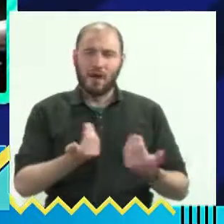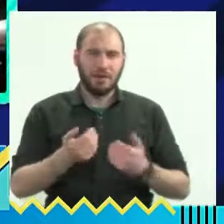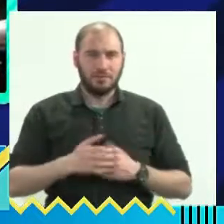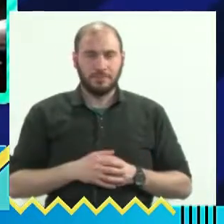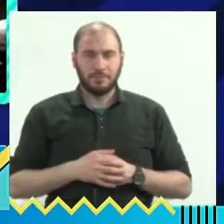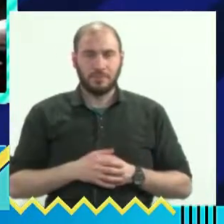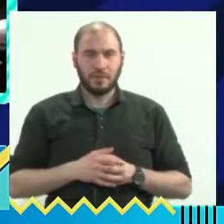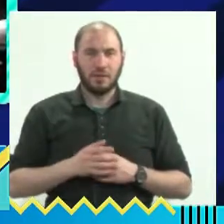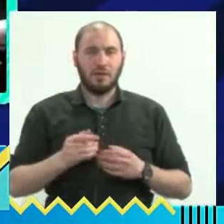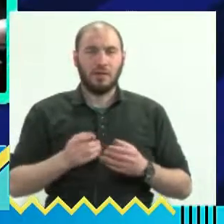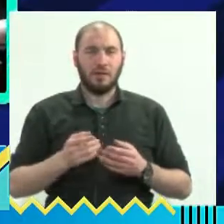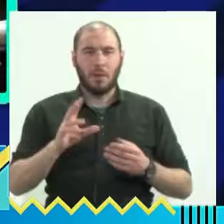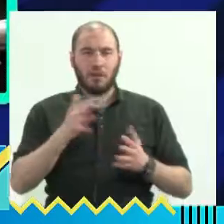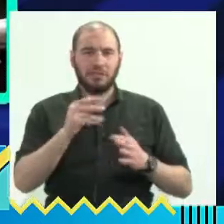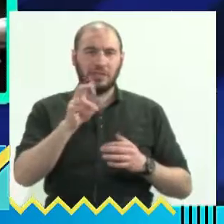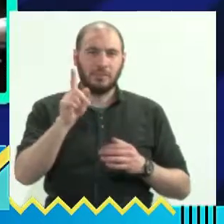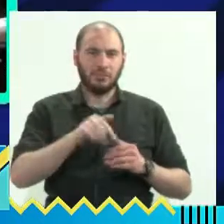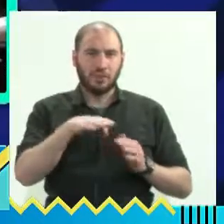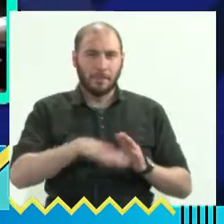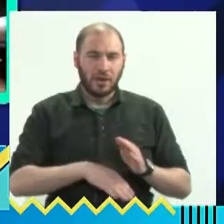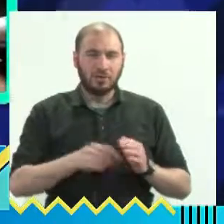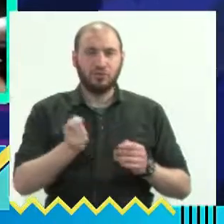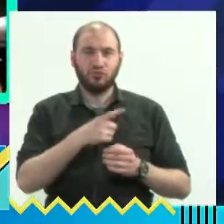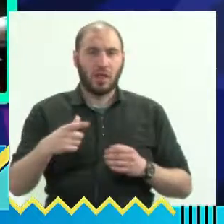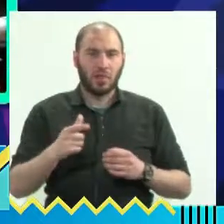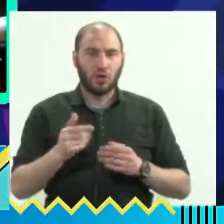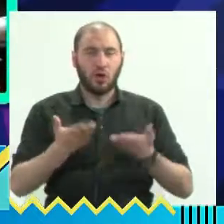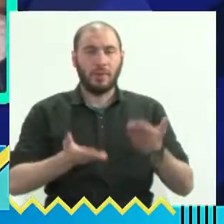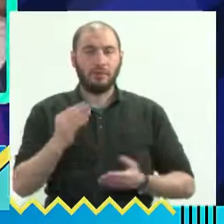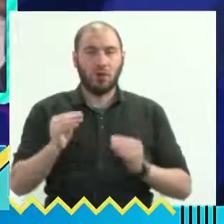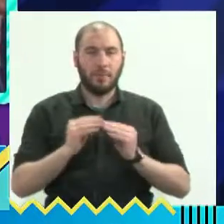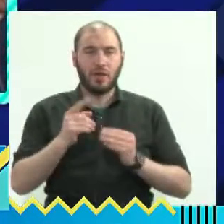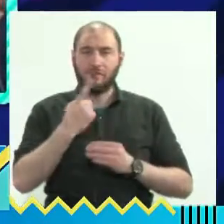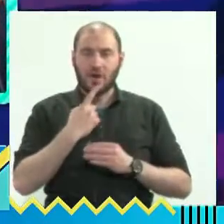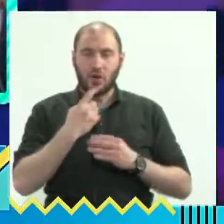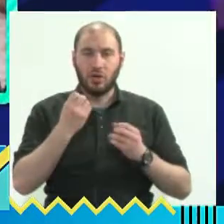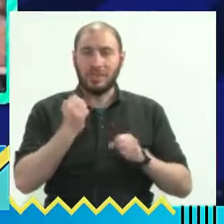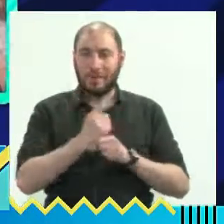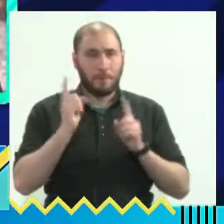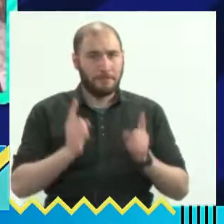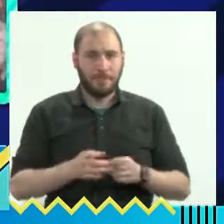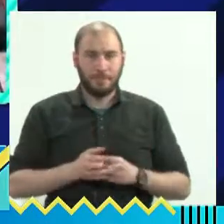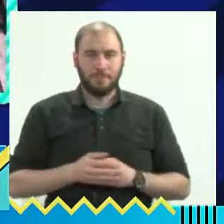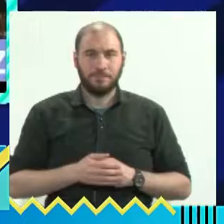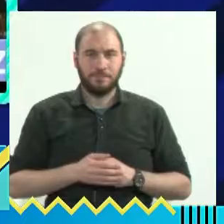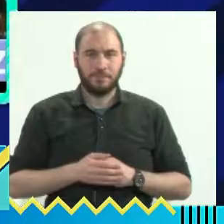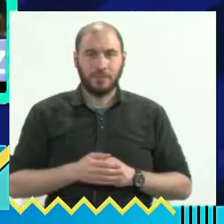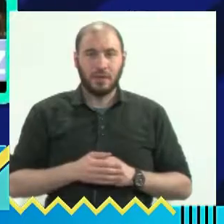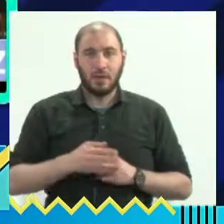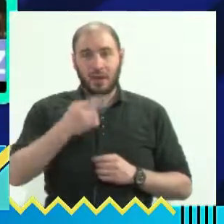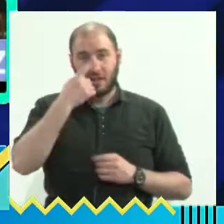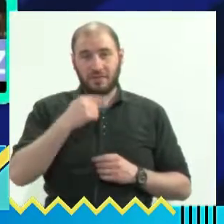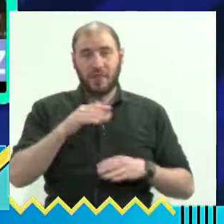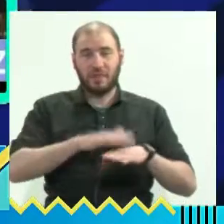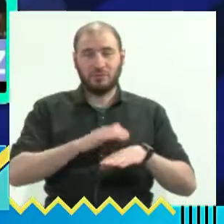pendientes. Tenemos alrededor de un 30% menos de salario que nuestros compañeros varones por los mismos trabajos. Y en última instancia